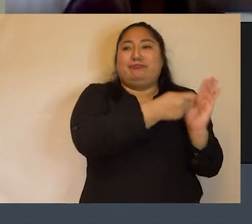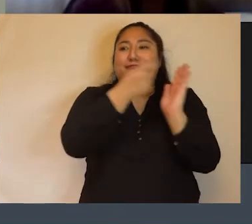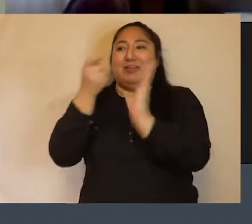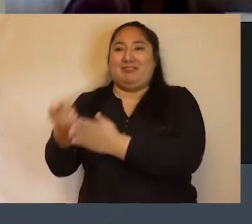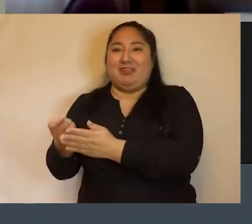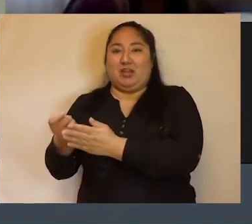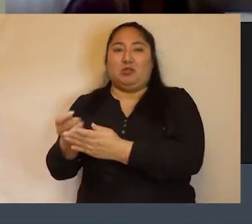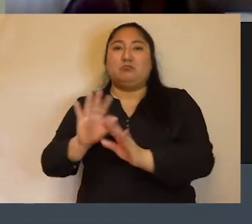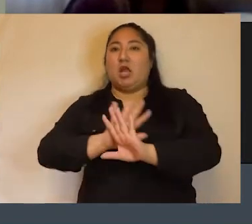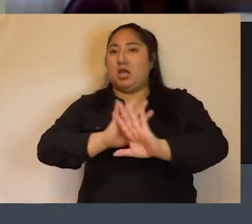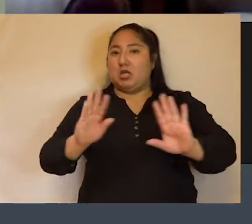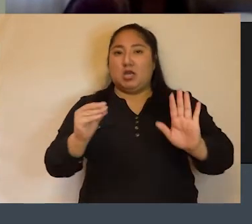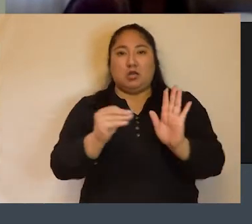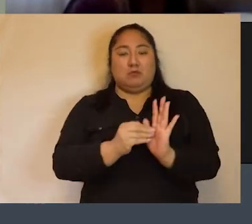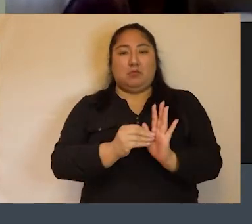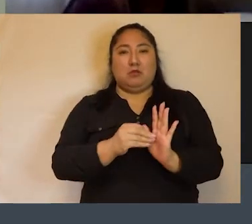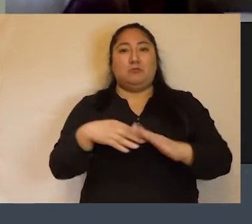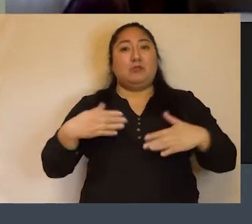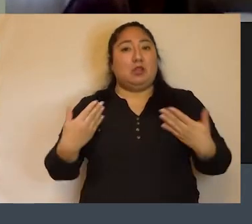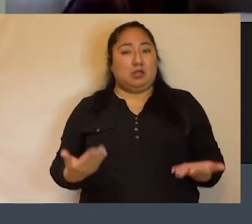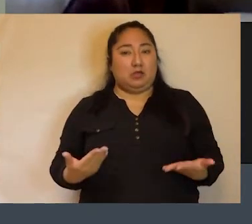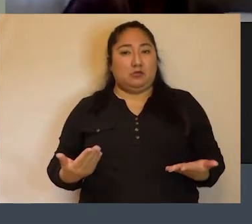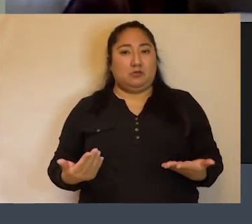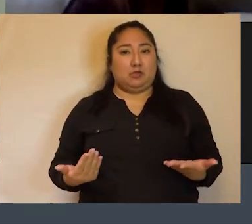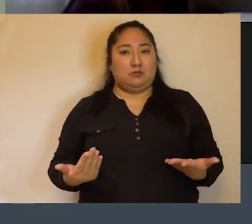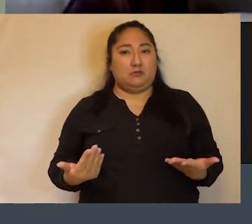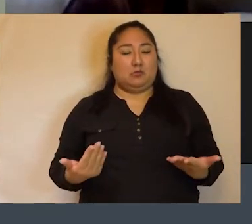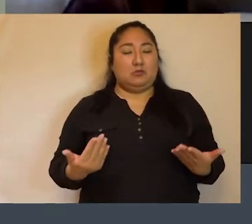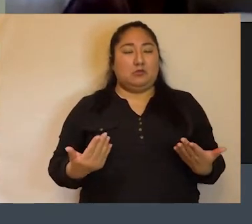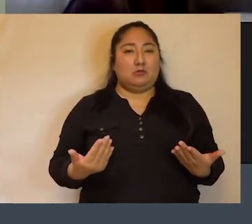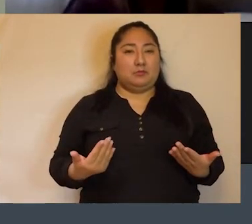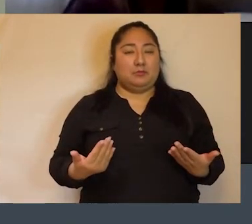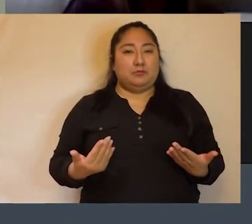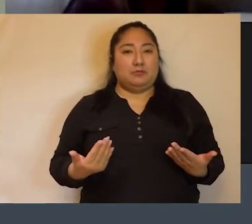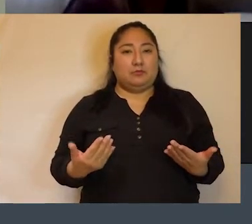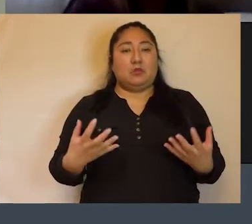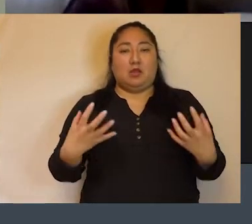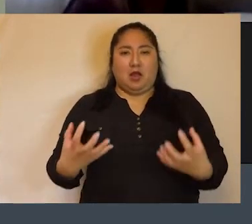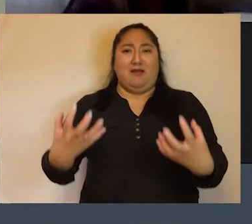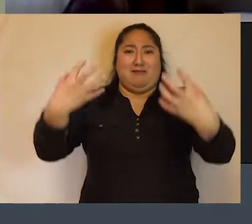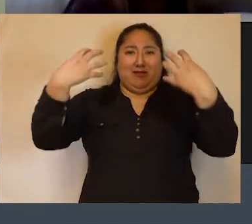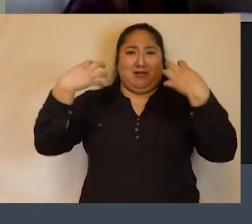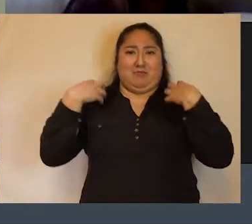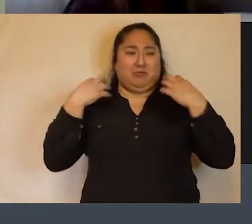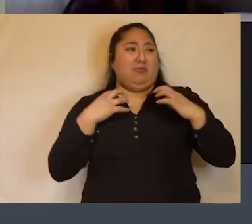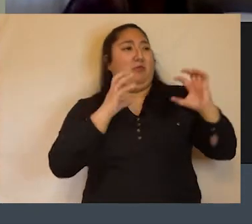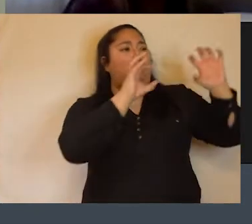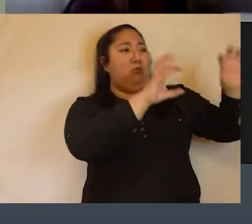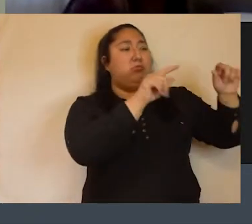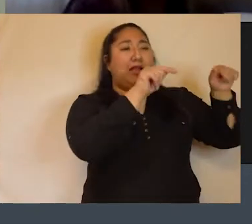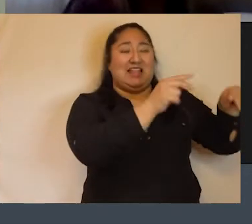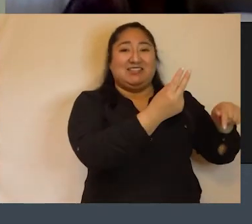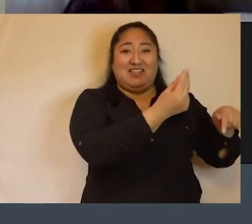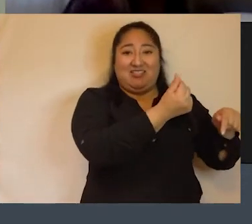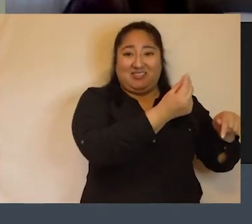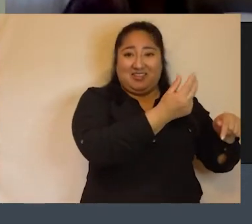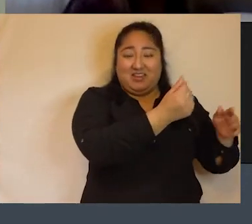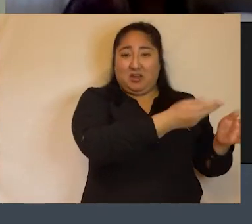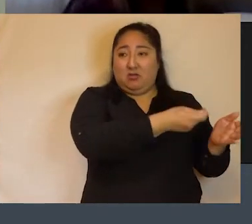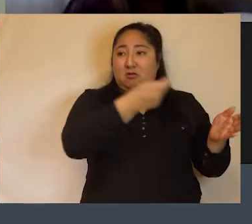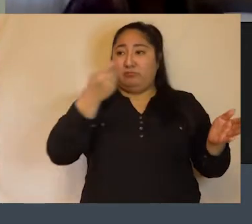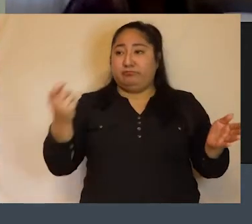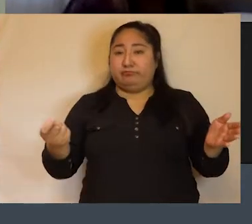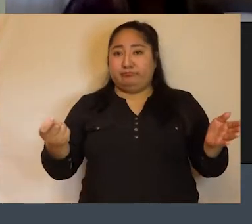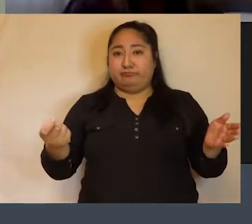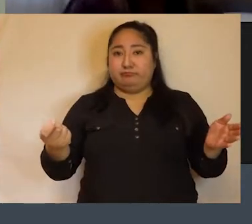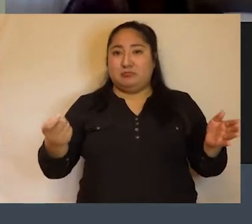después pueda entregarlo. No es más que eso. El problema es que se le asignó también la responsabilidad de que ese dinero